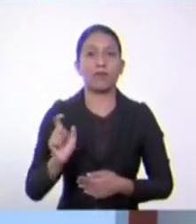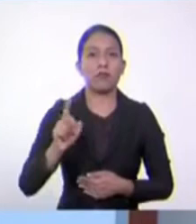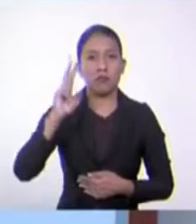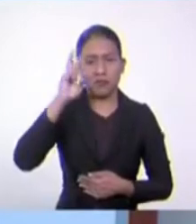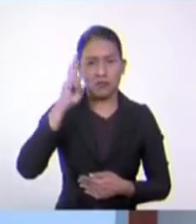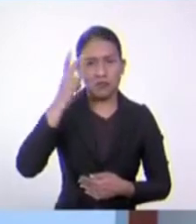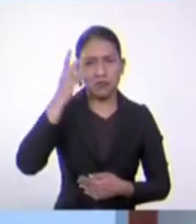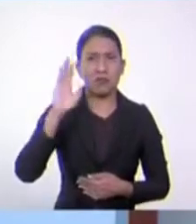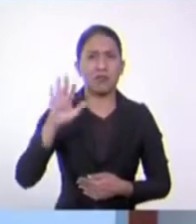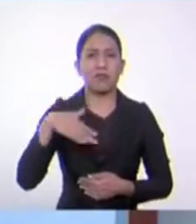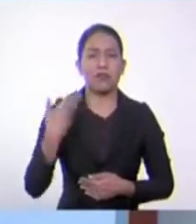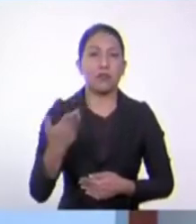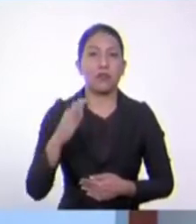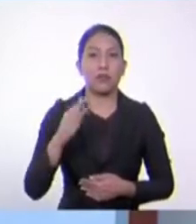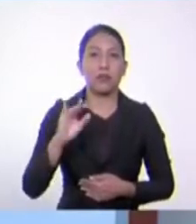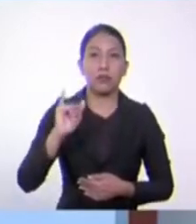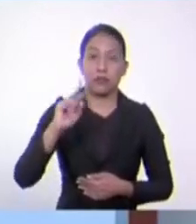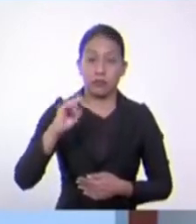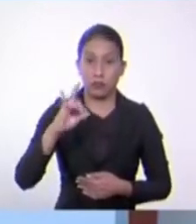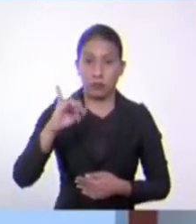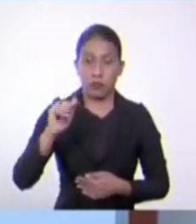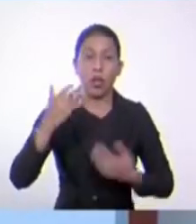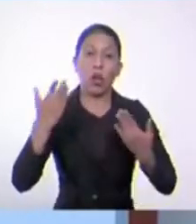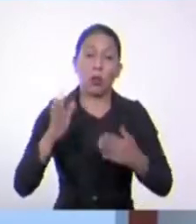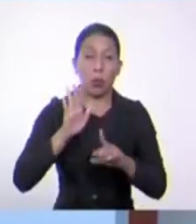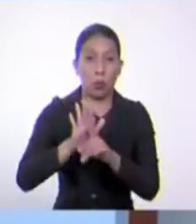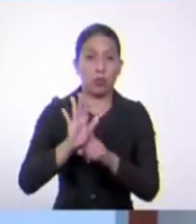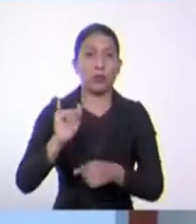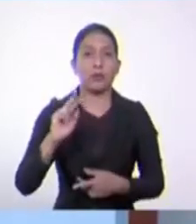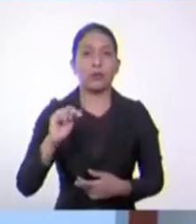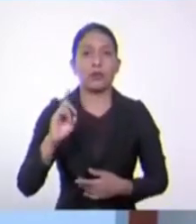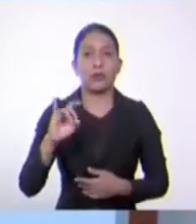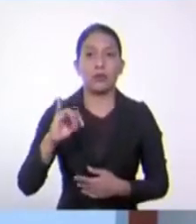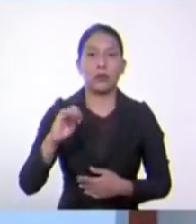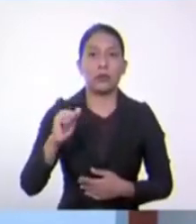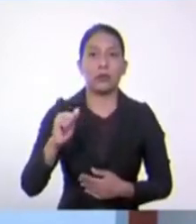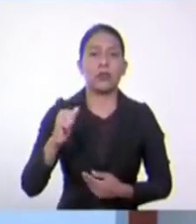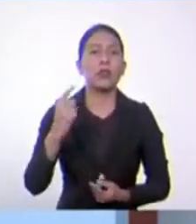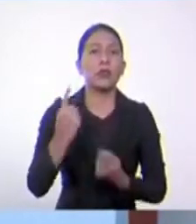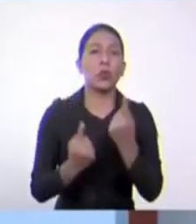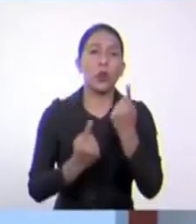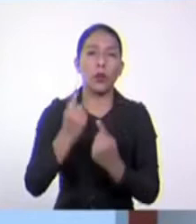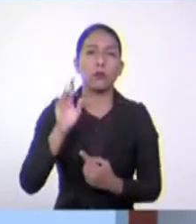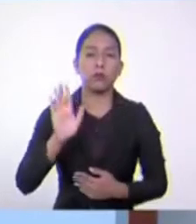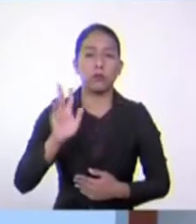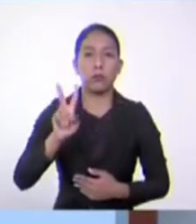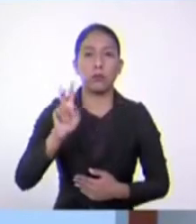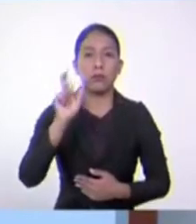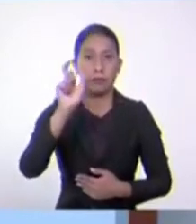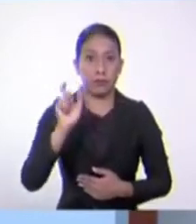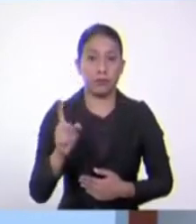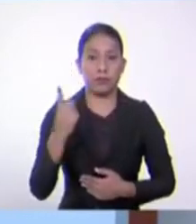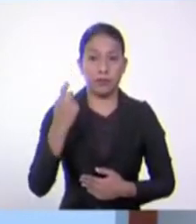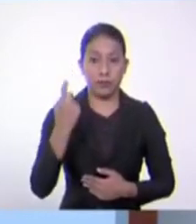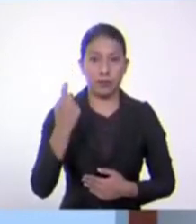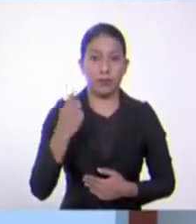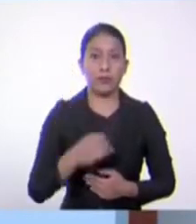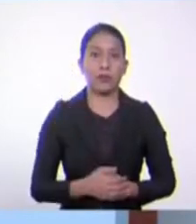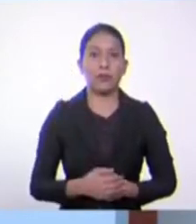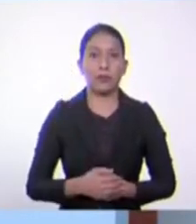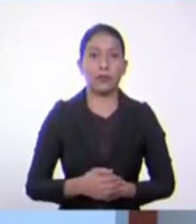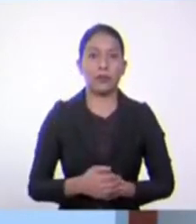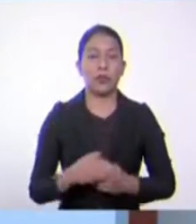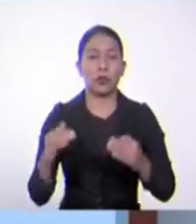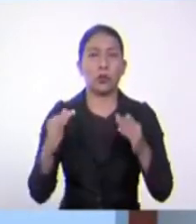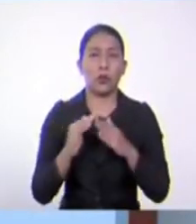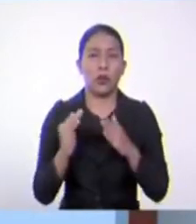significado de la India o que proviene de la India. ¿Cuál de estas 2 palabras que faltan